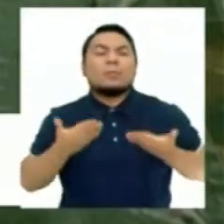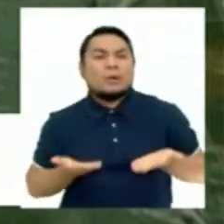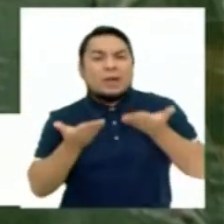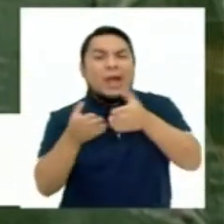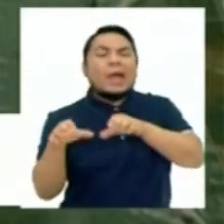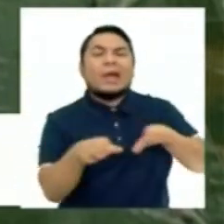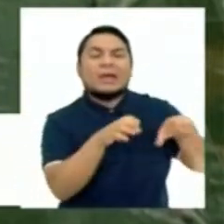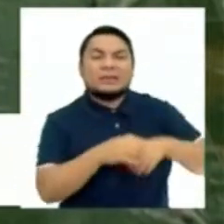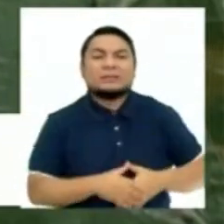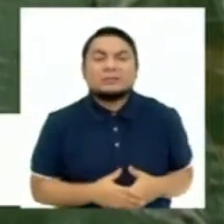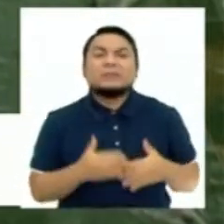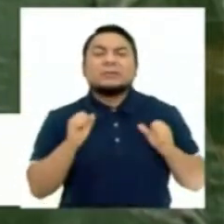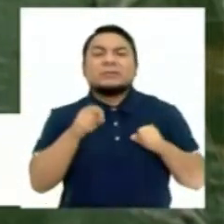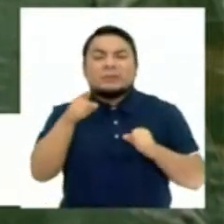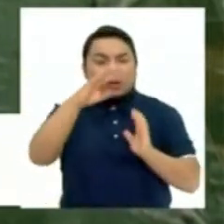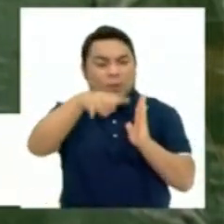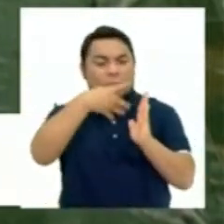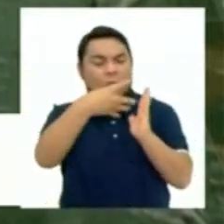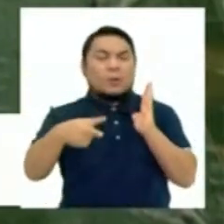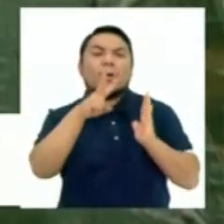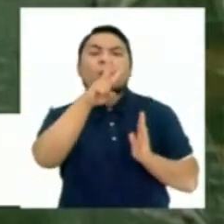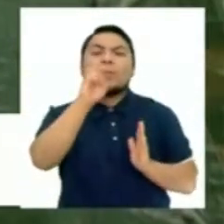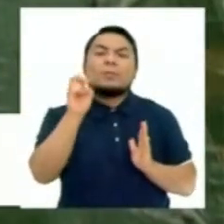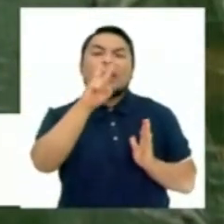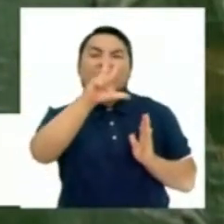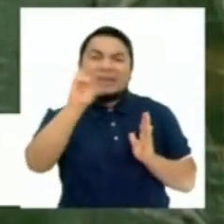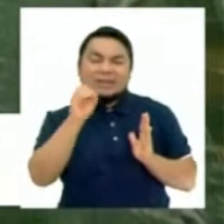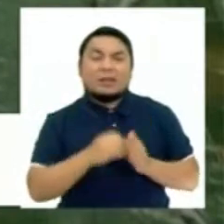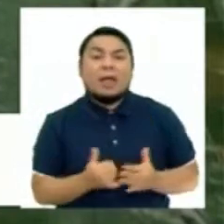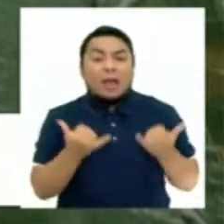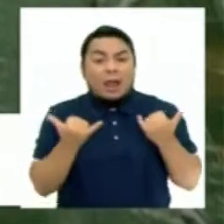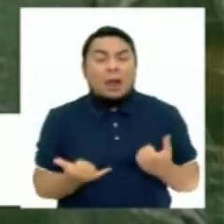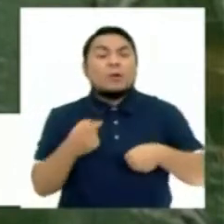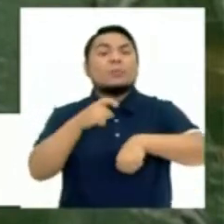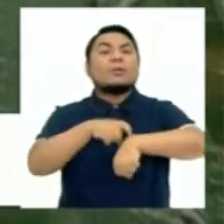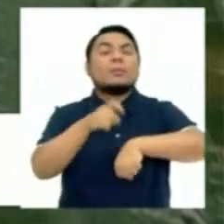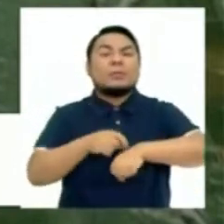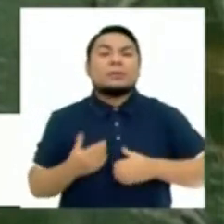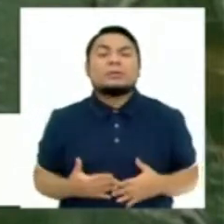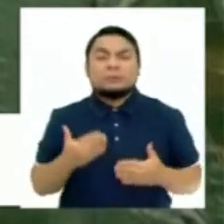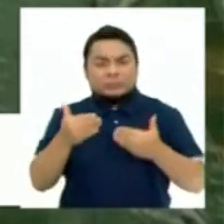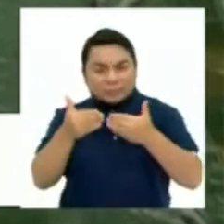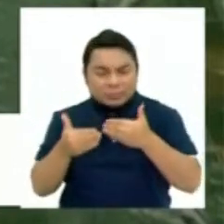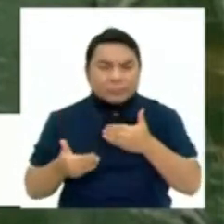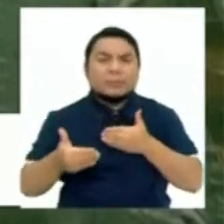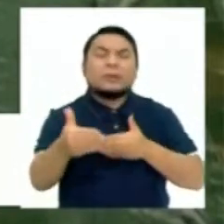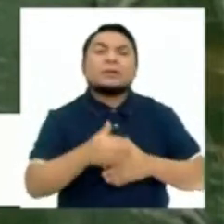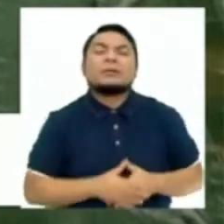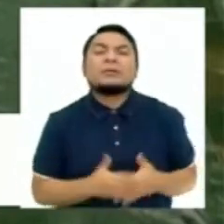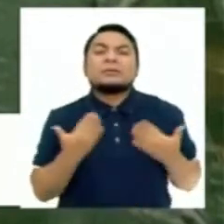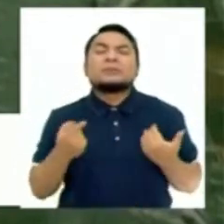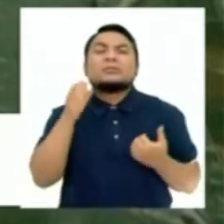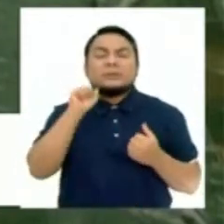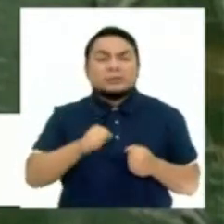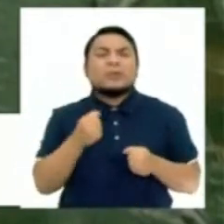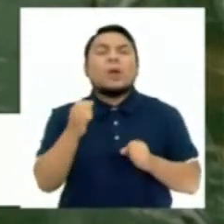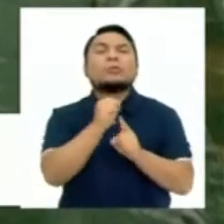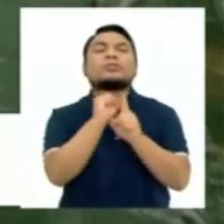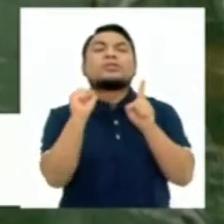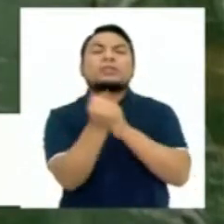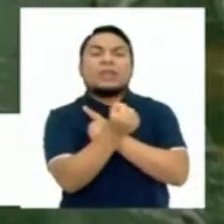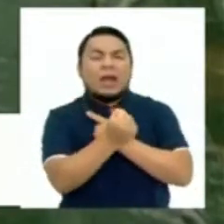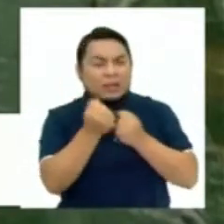y realizar la Agenda 2030. Es momento de poner por delante el componente